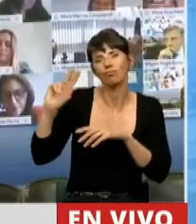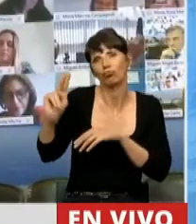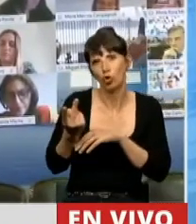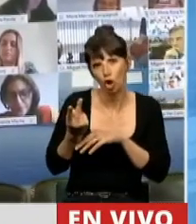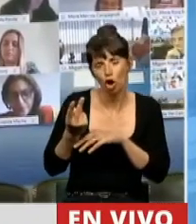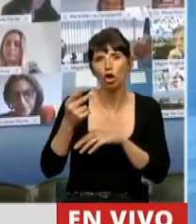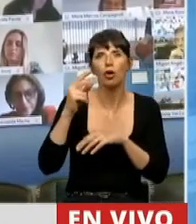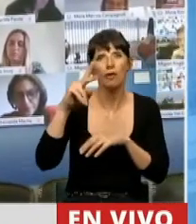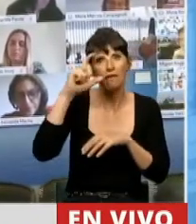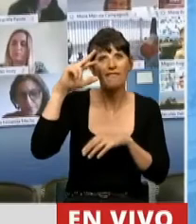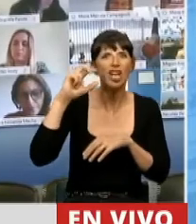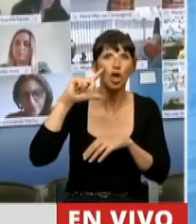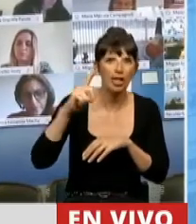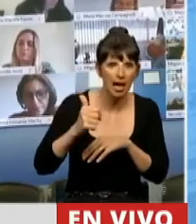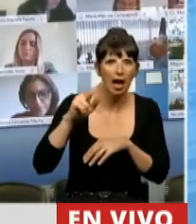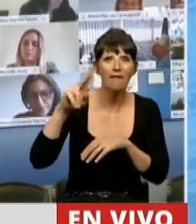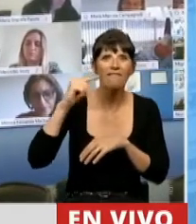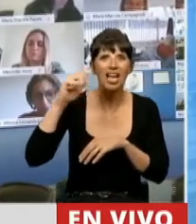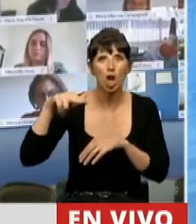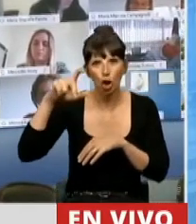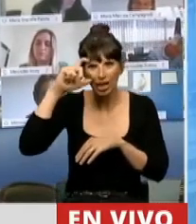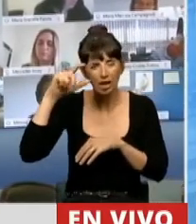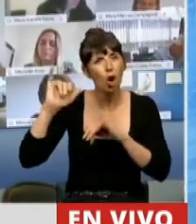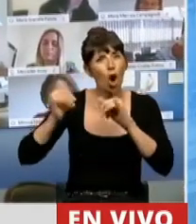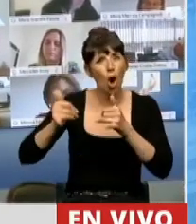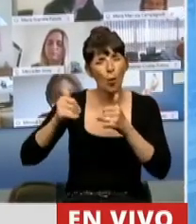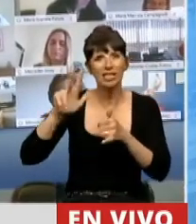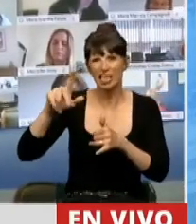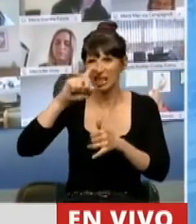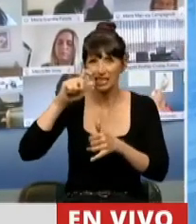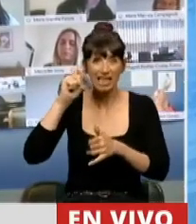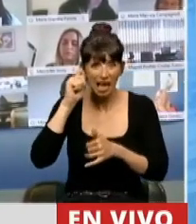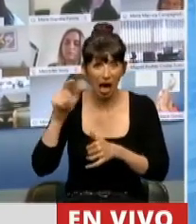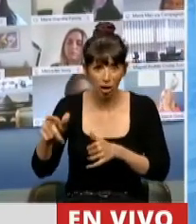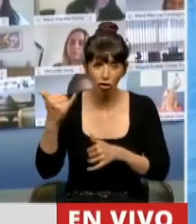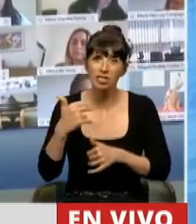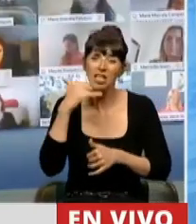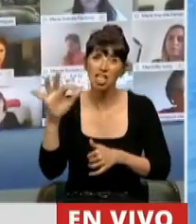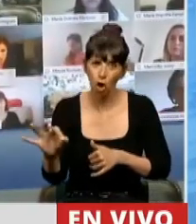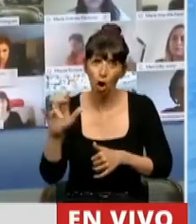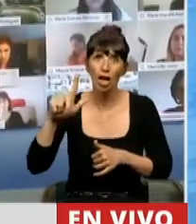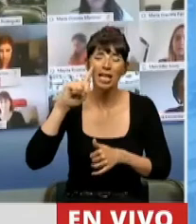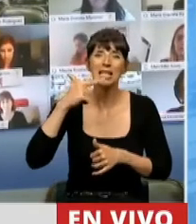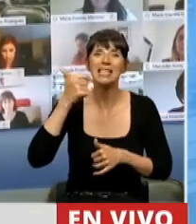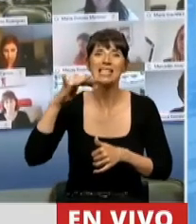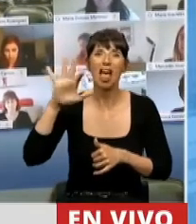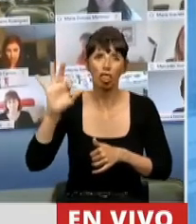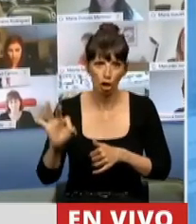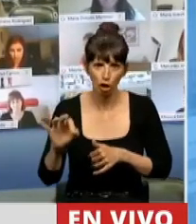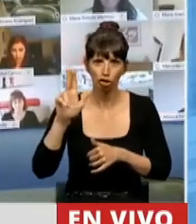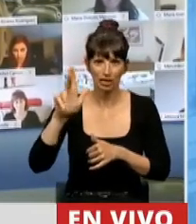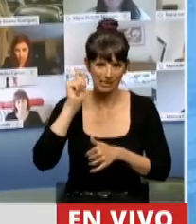Bailone, una joven de 37 años, mamá de Lisandrito, un niño de tan solo 3